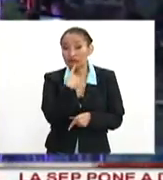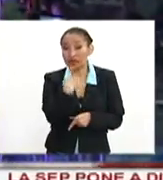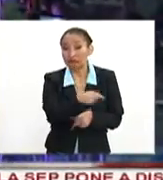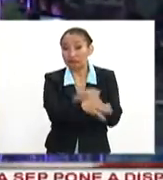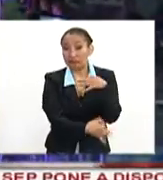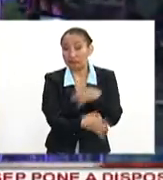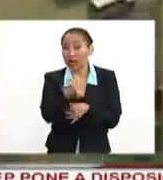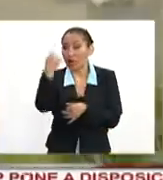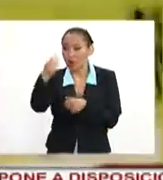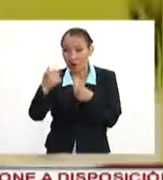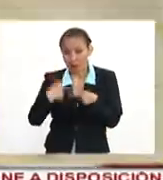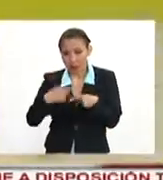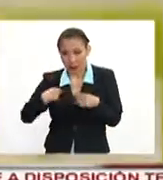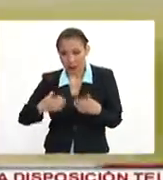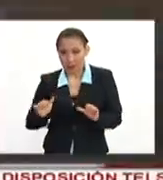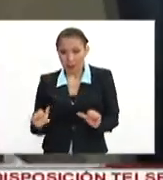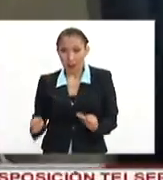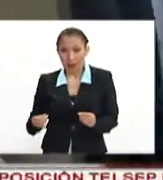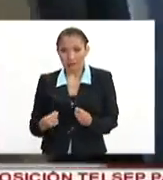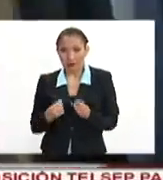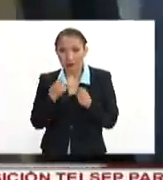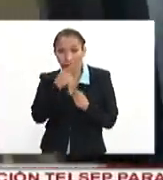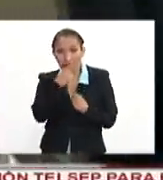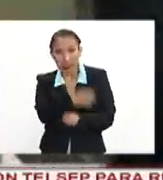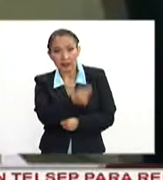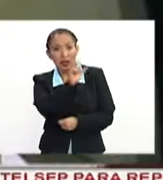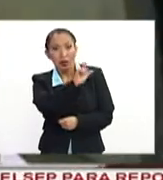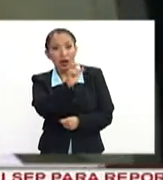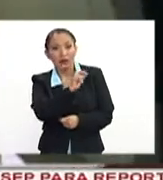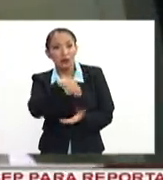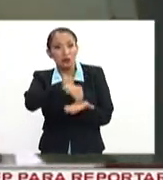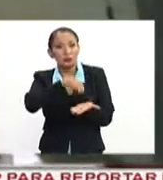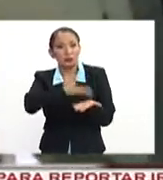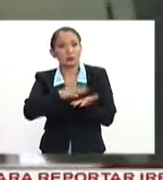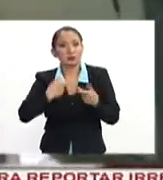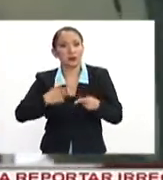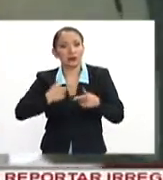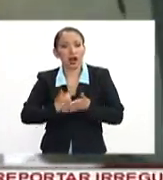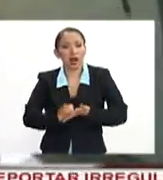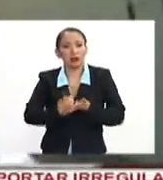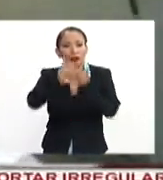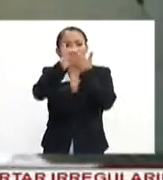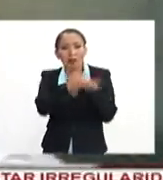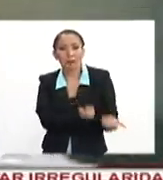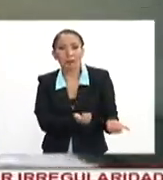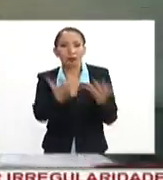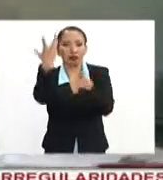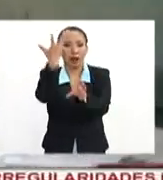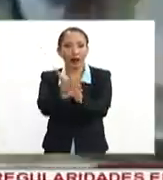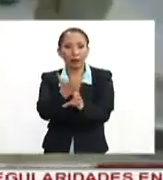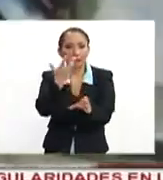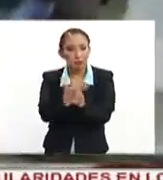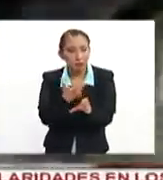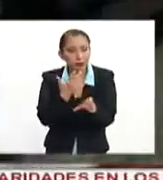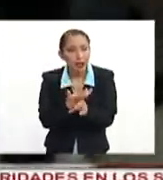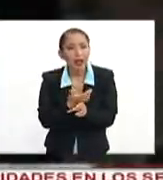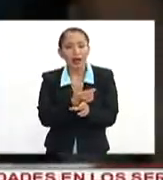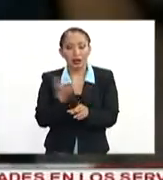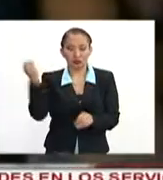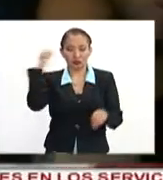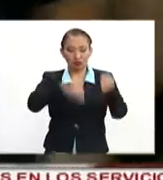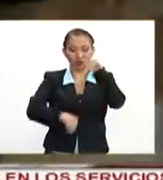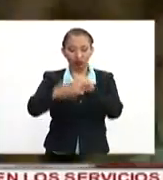de los 29 sobrevivientes dijeron a las autoridades que contrataron a los traficantes, que los llevaron a Estados Unidos, los subieron